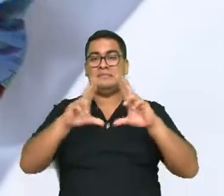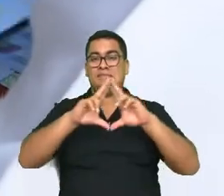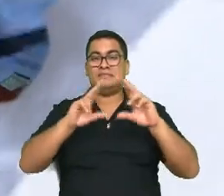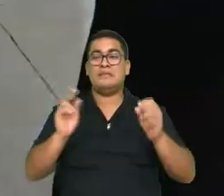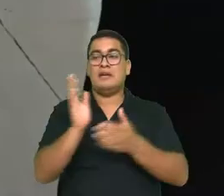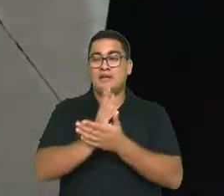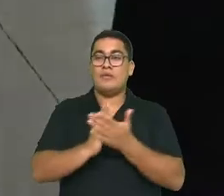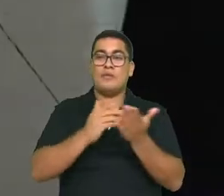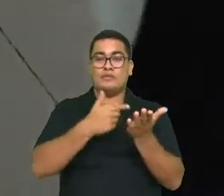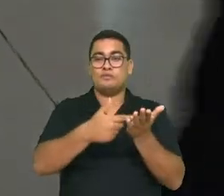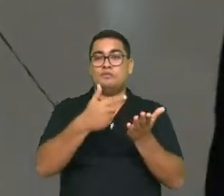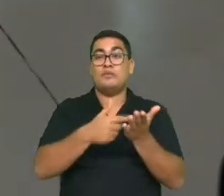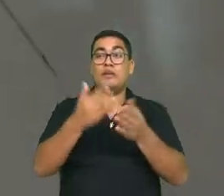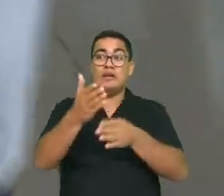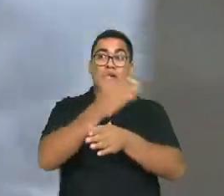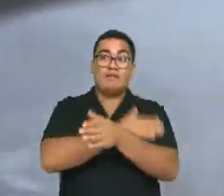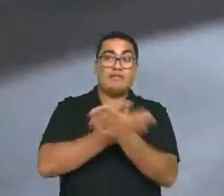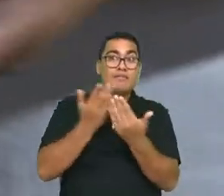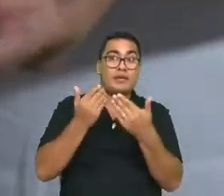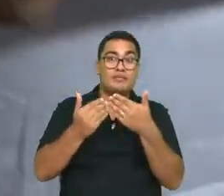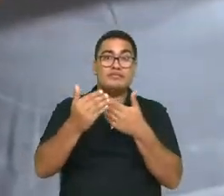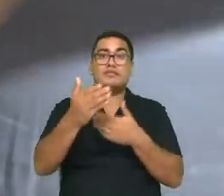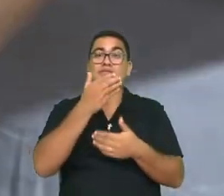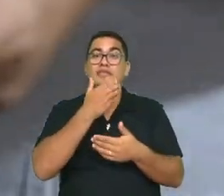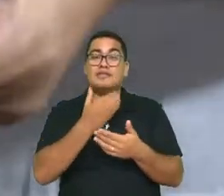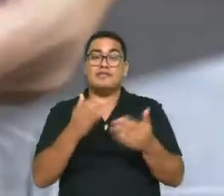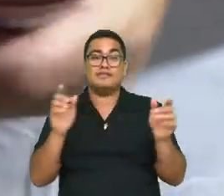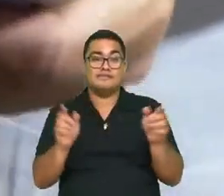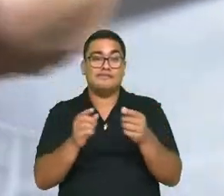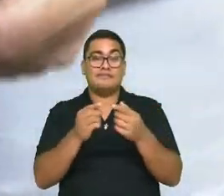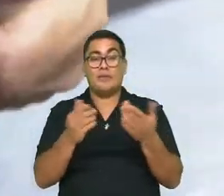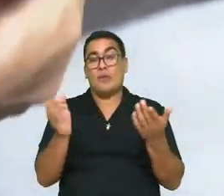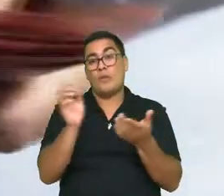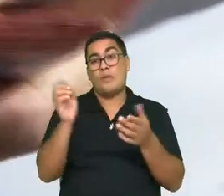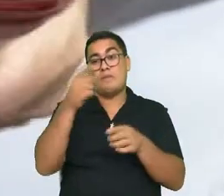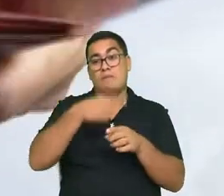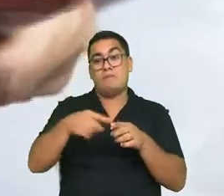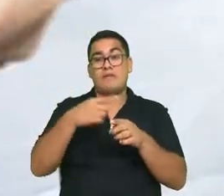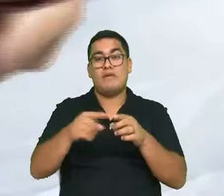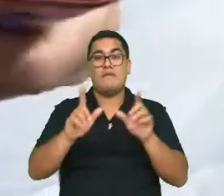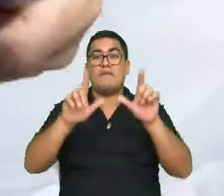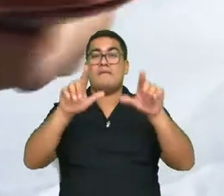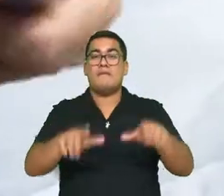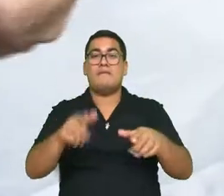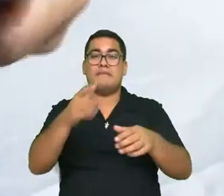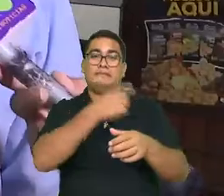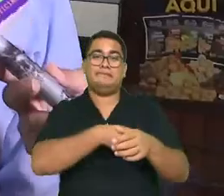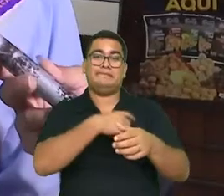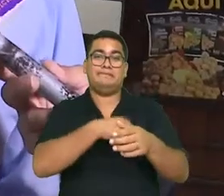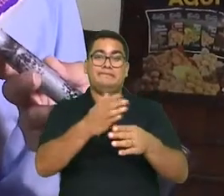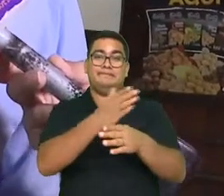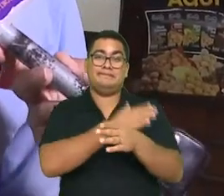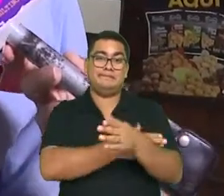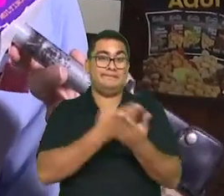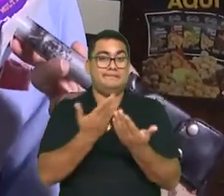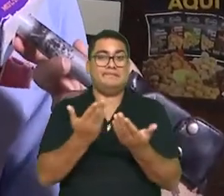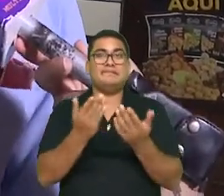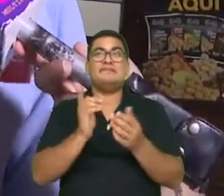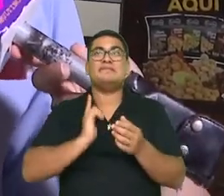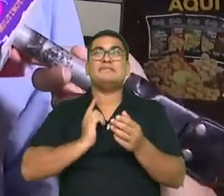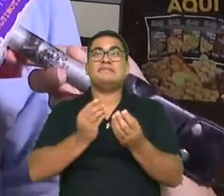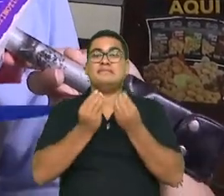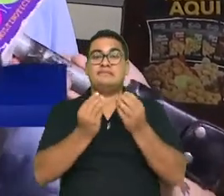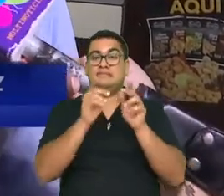algunos gastos como la preparación para las fiestas navideñas o el pago de matrículas escolares. Tenemos muchos planes,